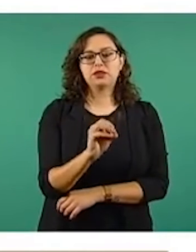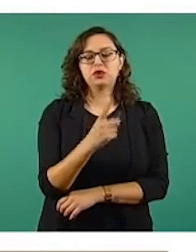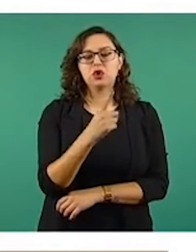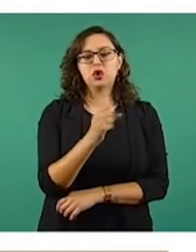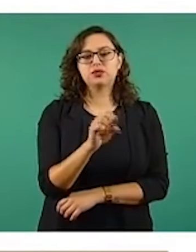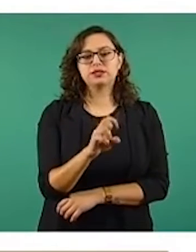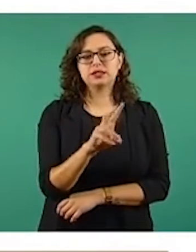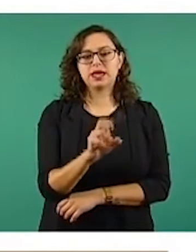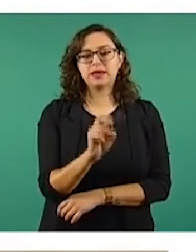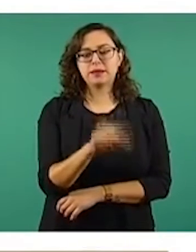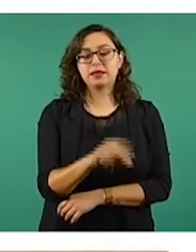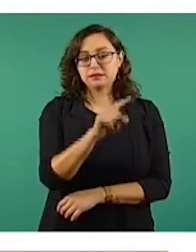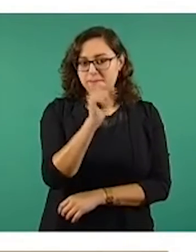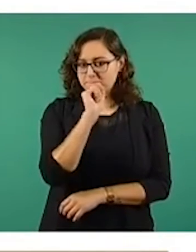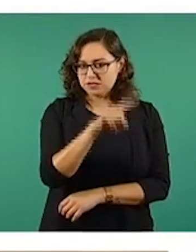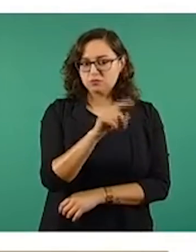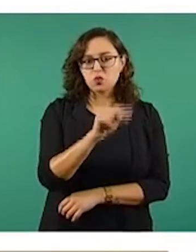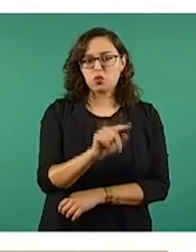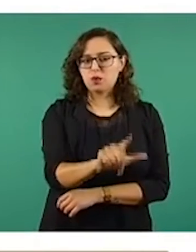Nuevo León,